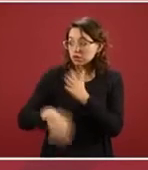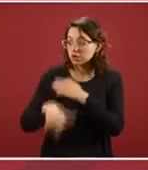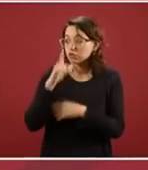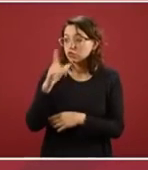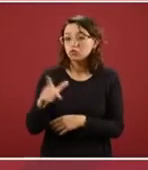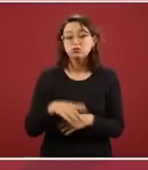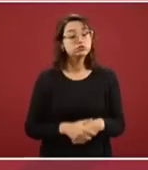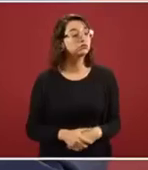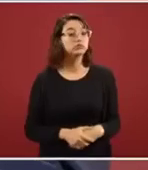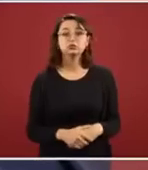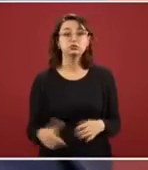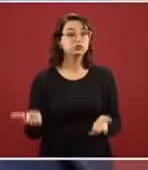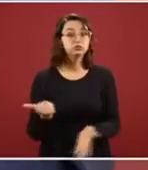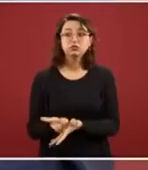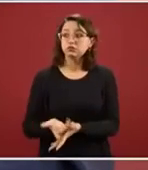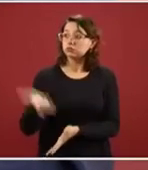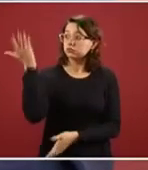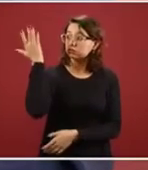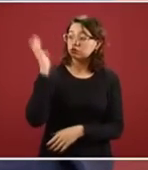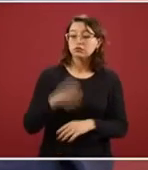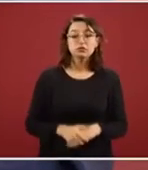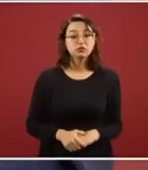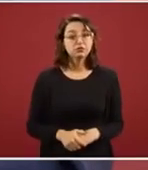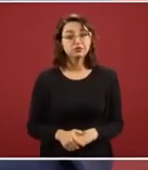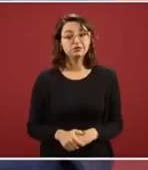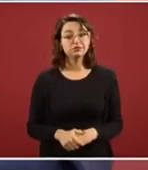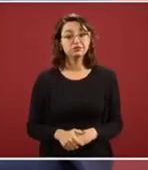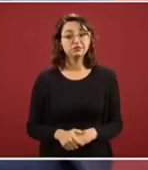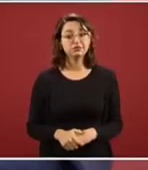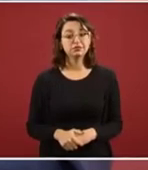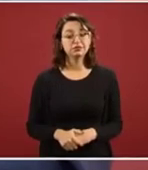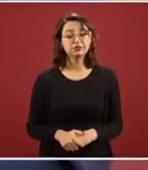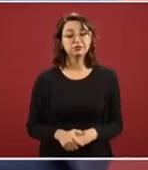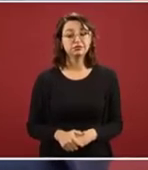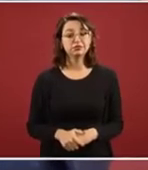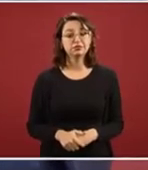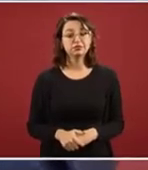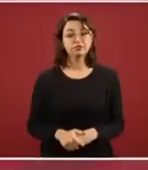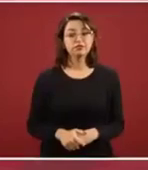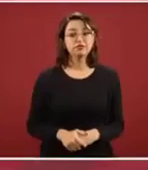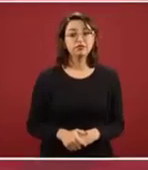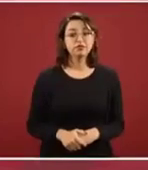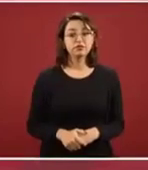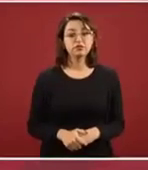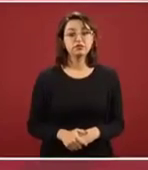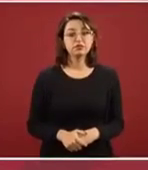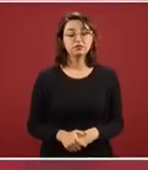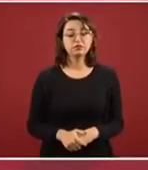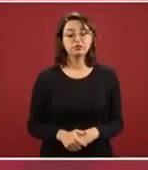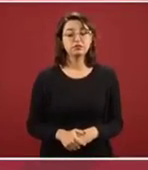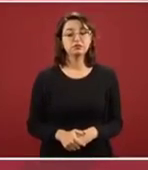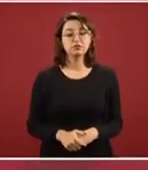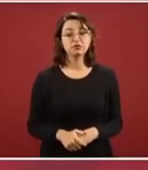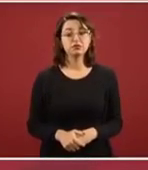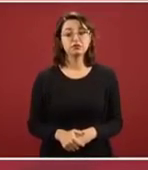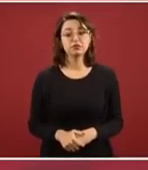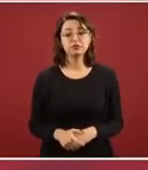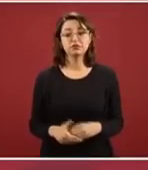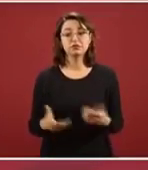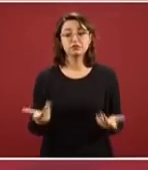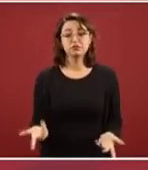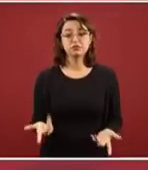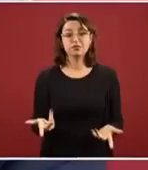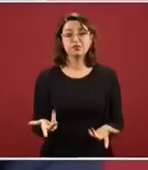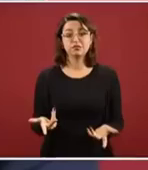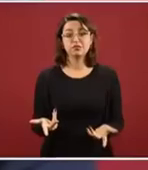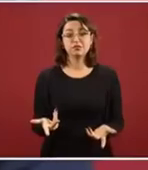contrario, subieron. Y el propósito era que para